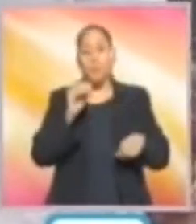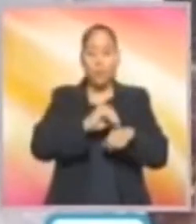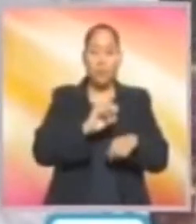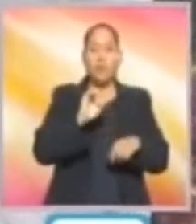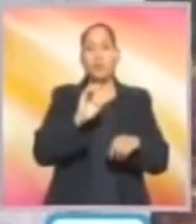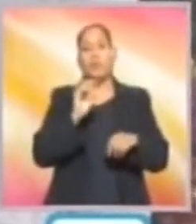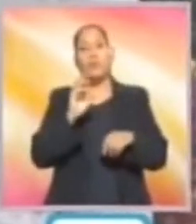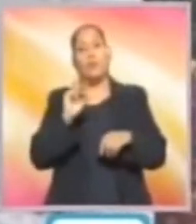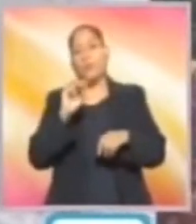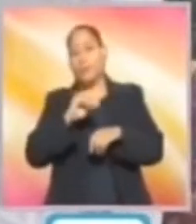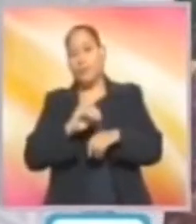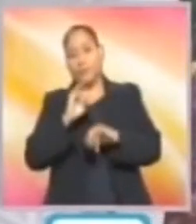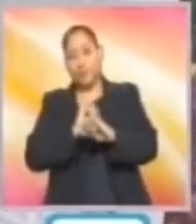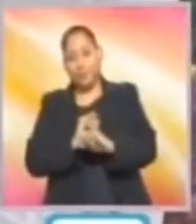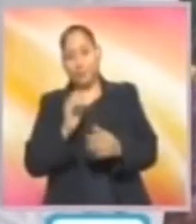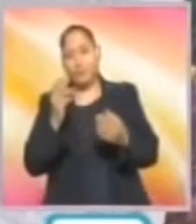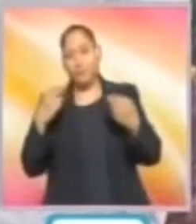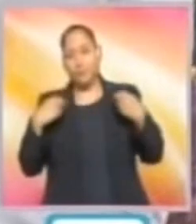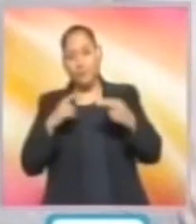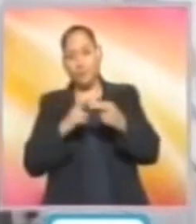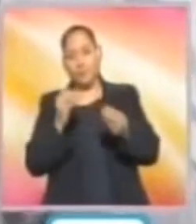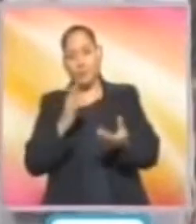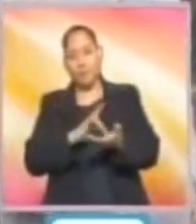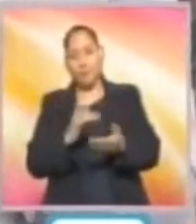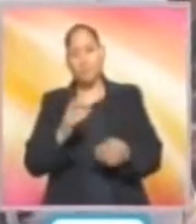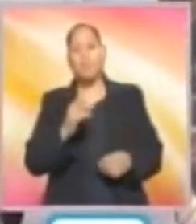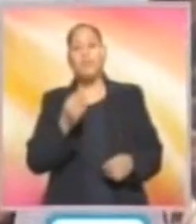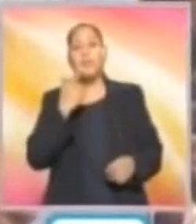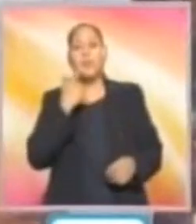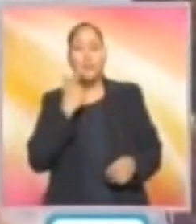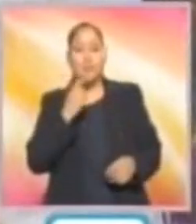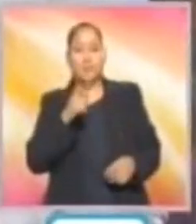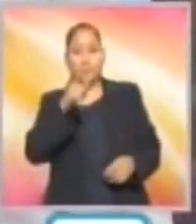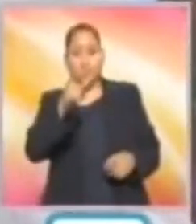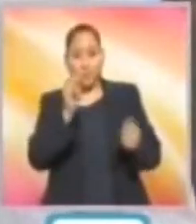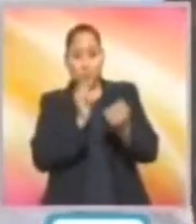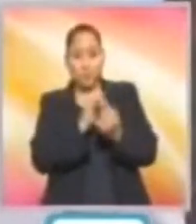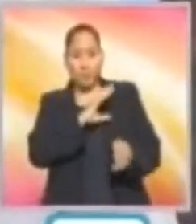Maestra, muchísimas gracias. Muy amable. Gracias. Oye, si usted también es por ahí